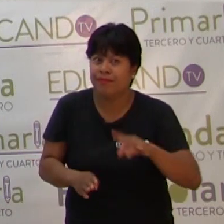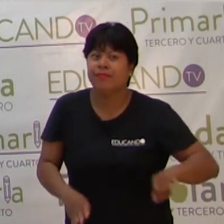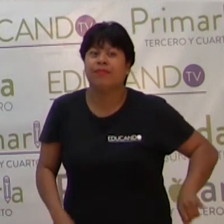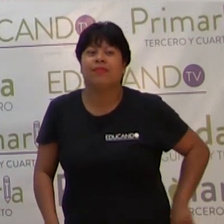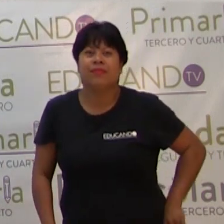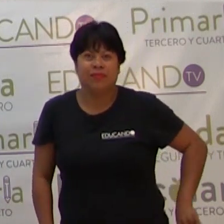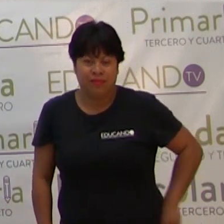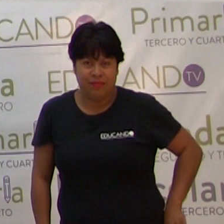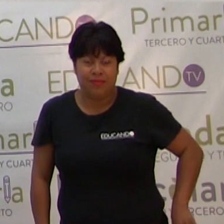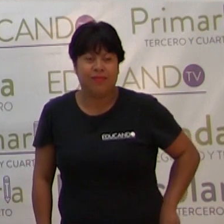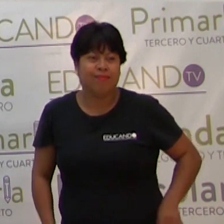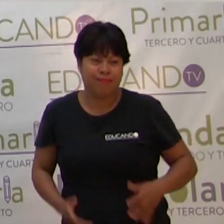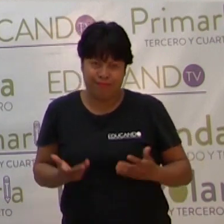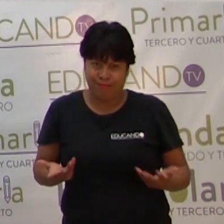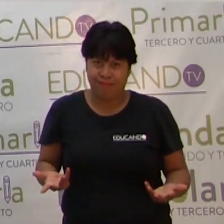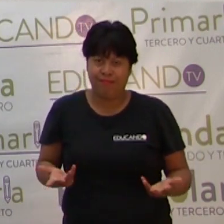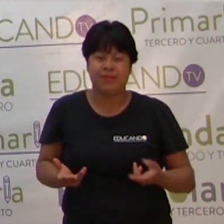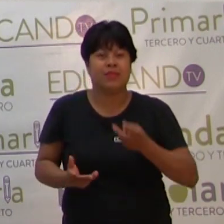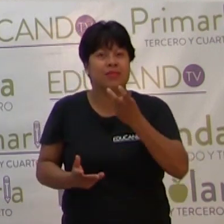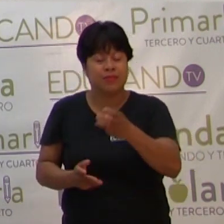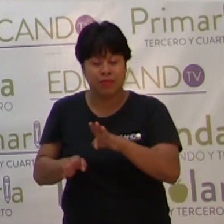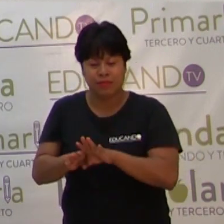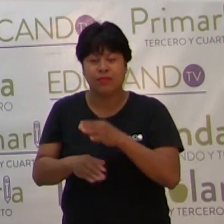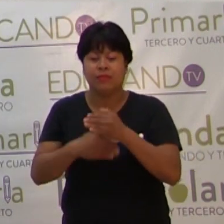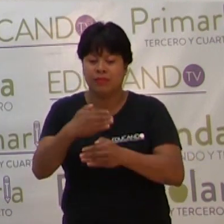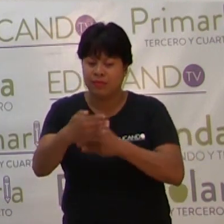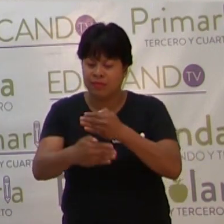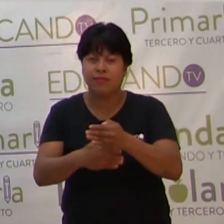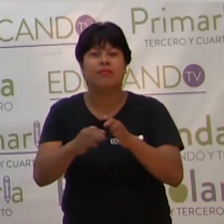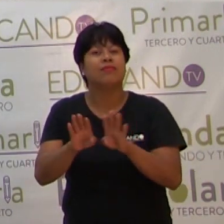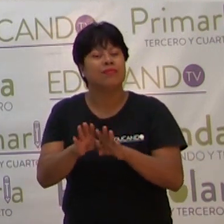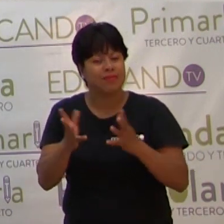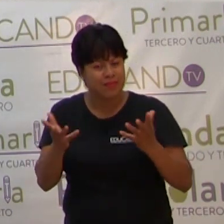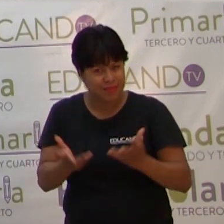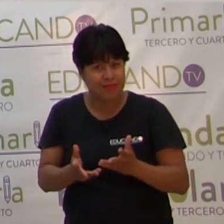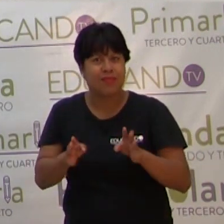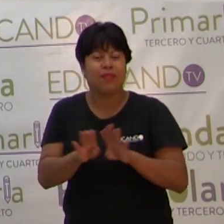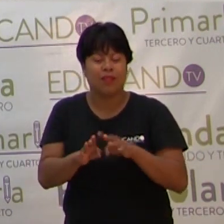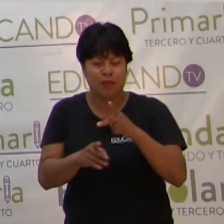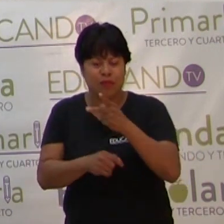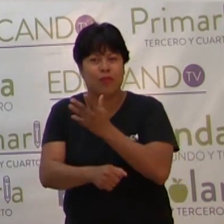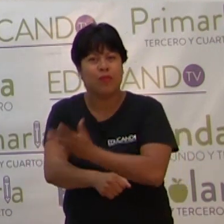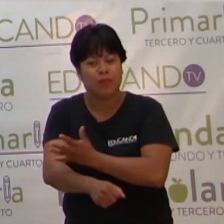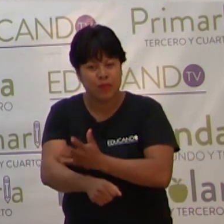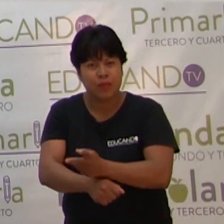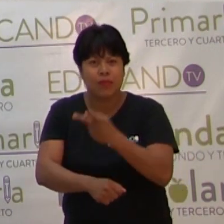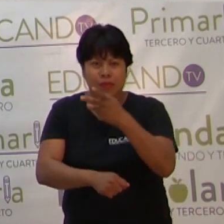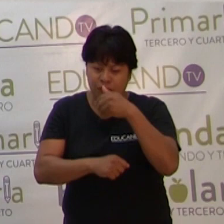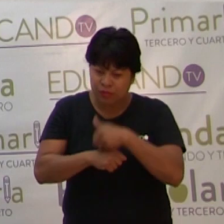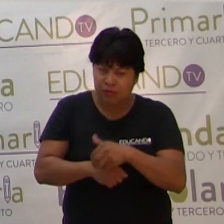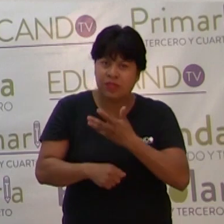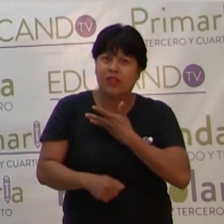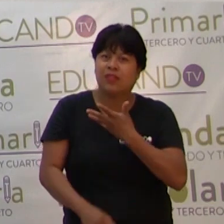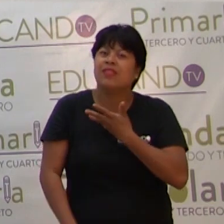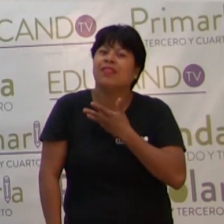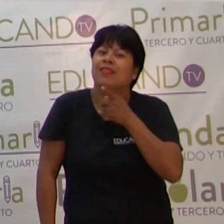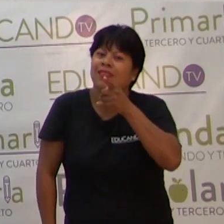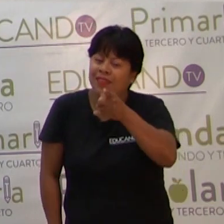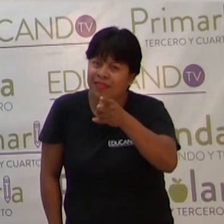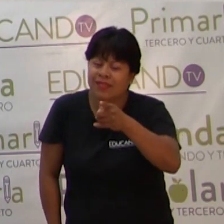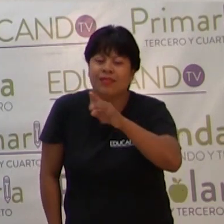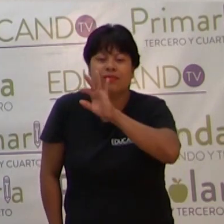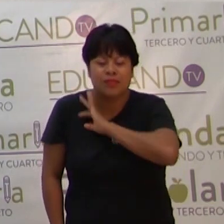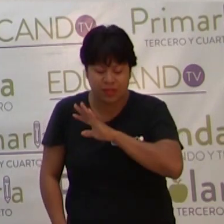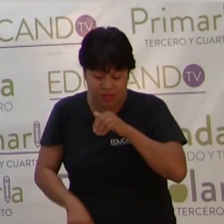Interesante, ¿verdad? Bueno, puedes desarrollarlo, puedes aplicarlo con tus números que tienes, con